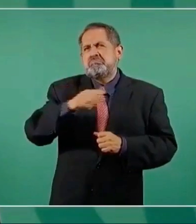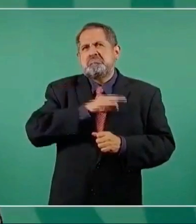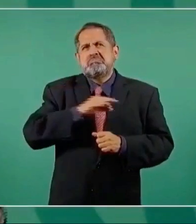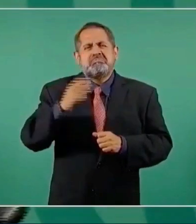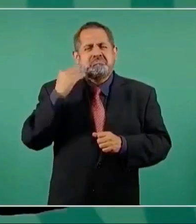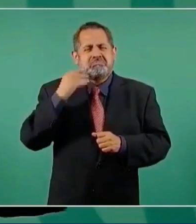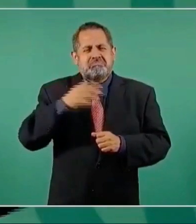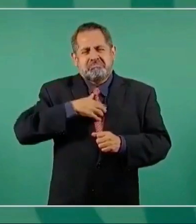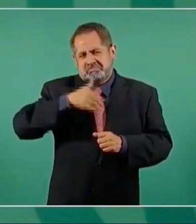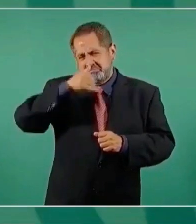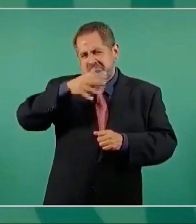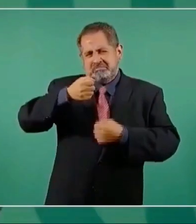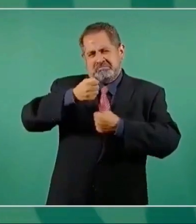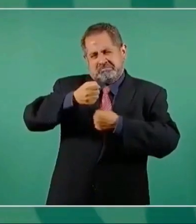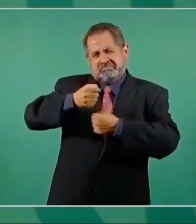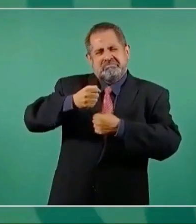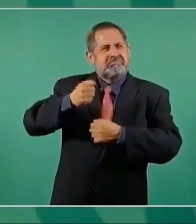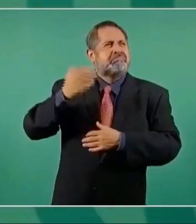de protesta